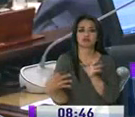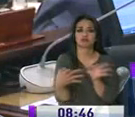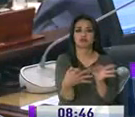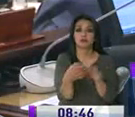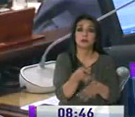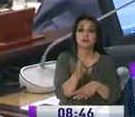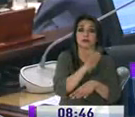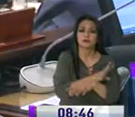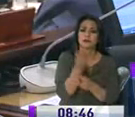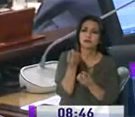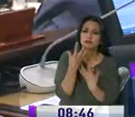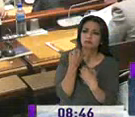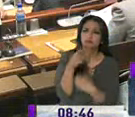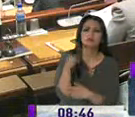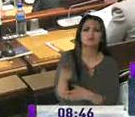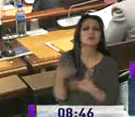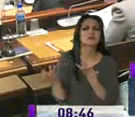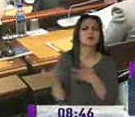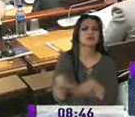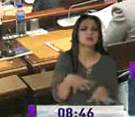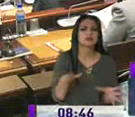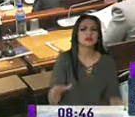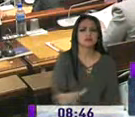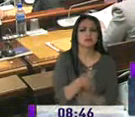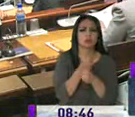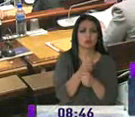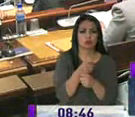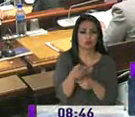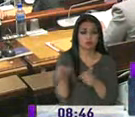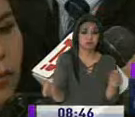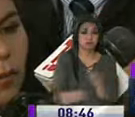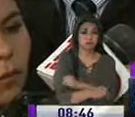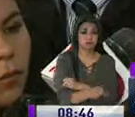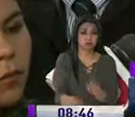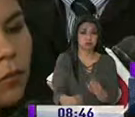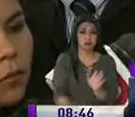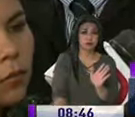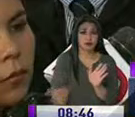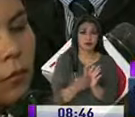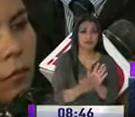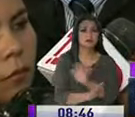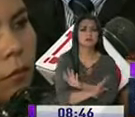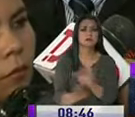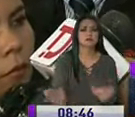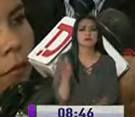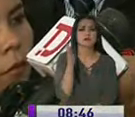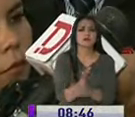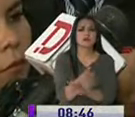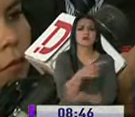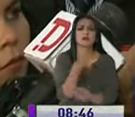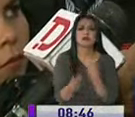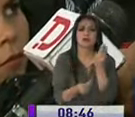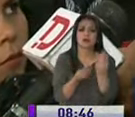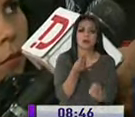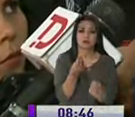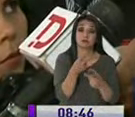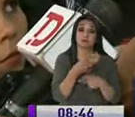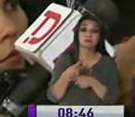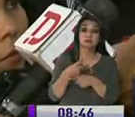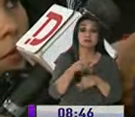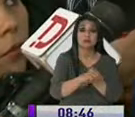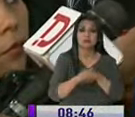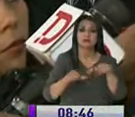la mercancía a través de avionetas de aquí del Aeropuerto Internacional de Manta. Y de otros puntos del país. Este caso